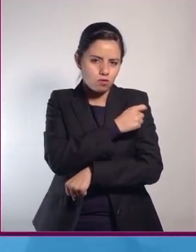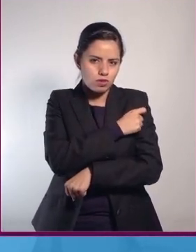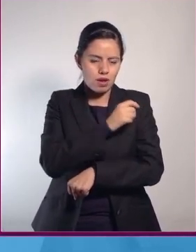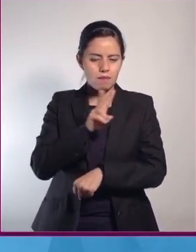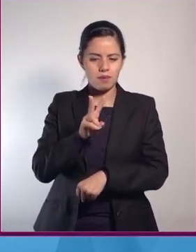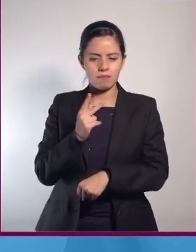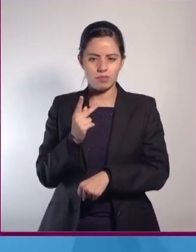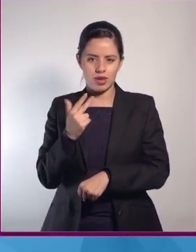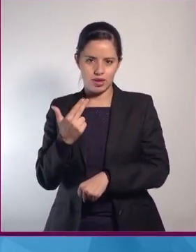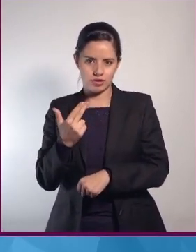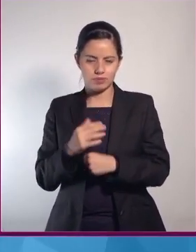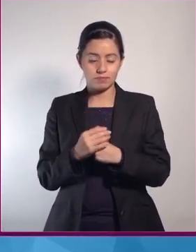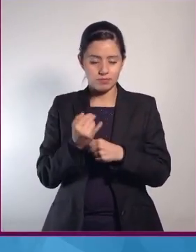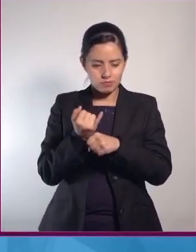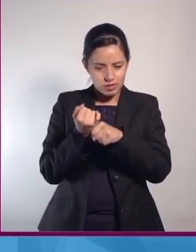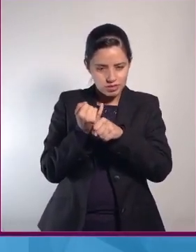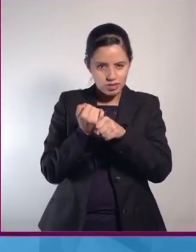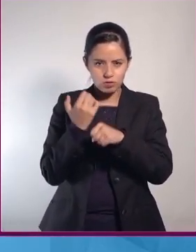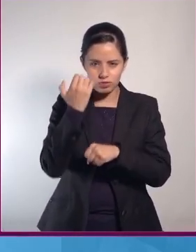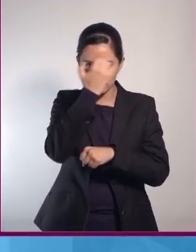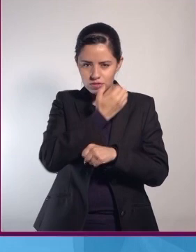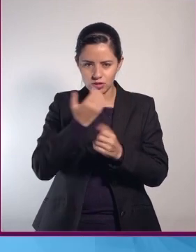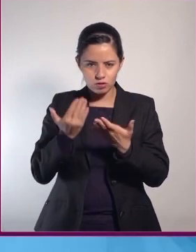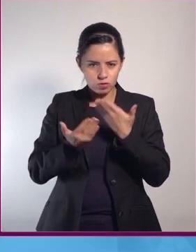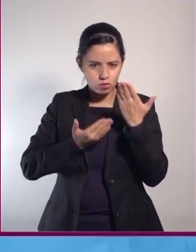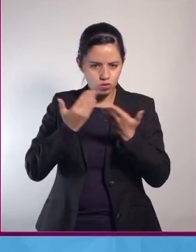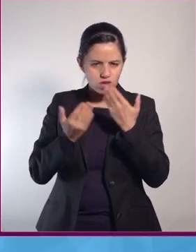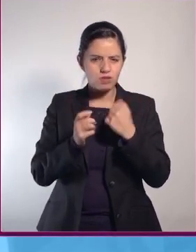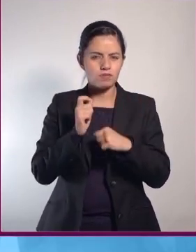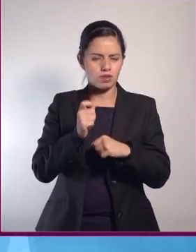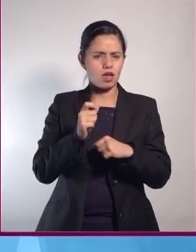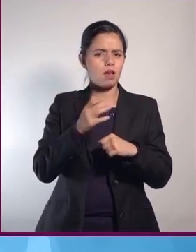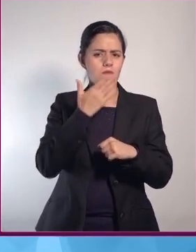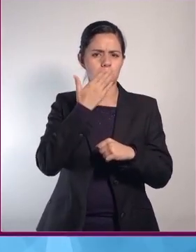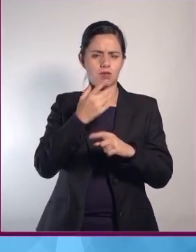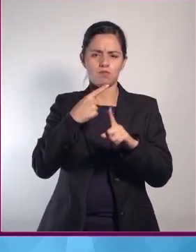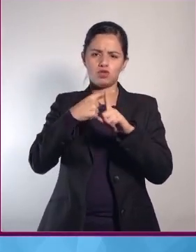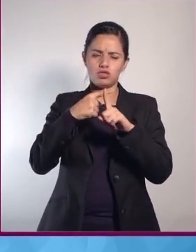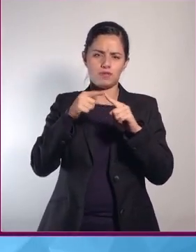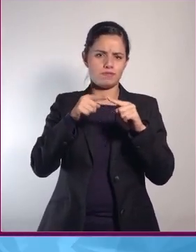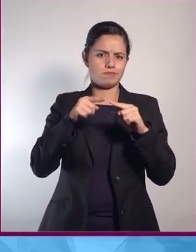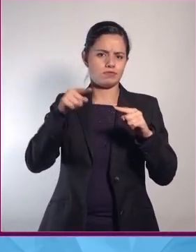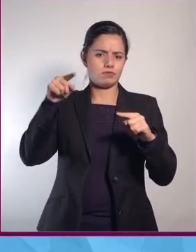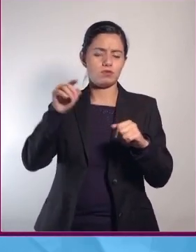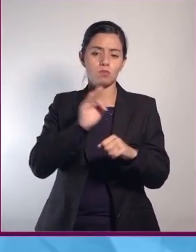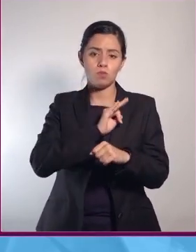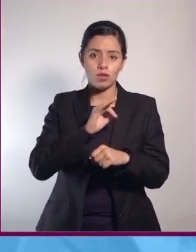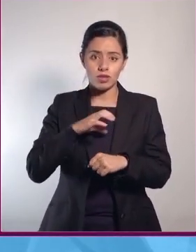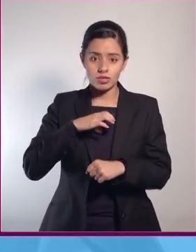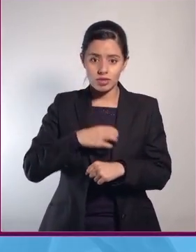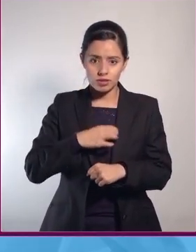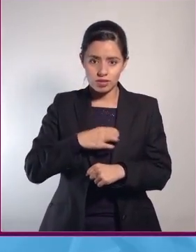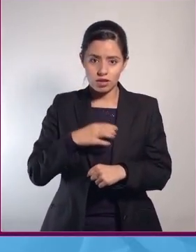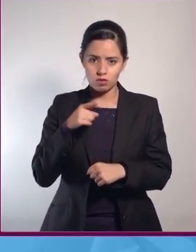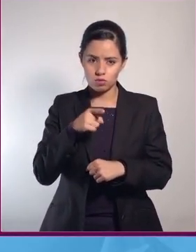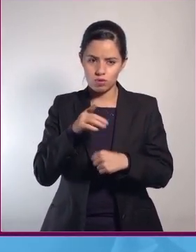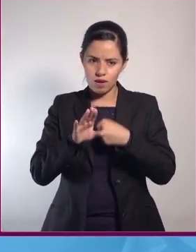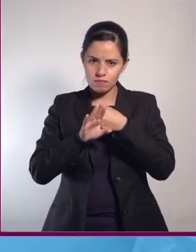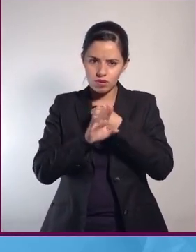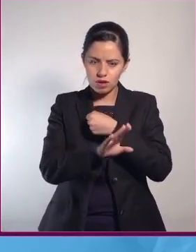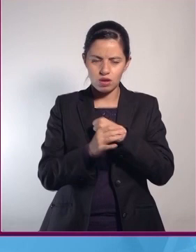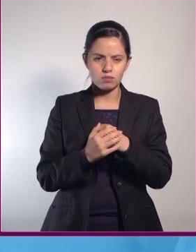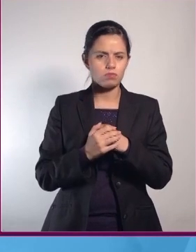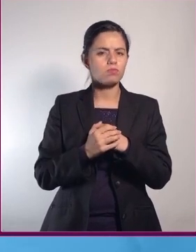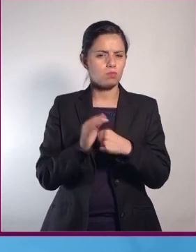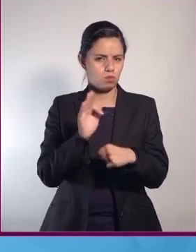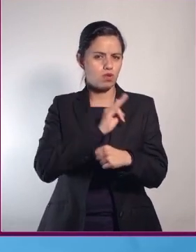VPH. Los estudios han demostrado que la vacuna es muy efectiva y reduce el riesgo de cáncer cérvico-uterino si se